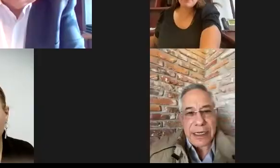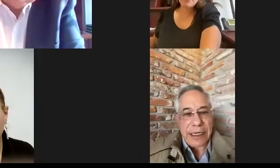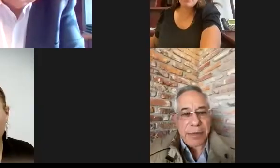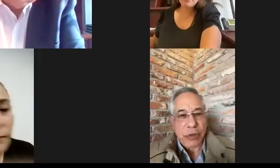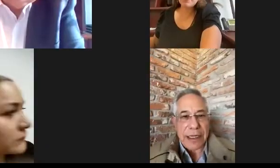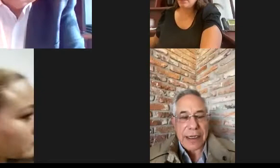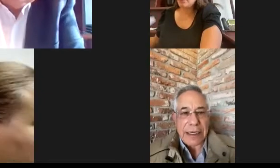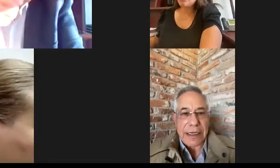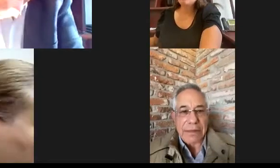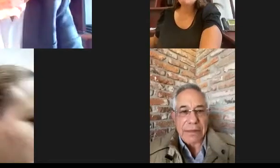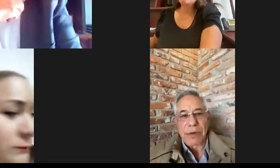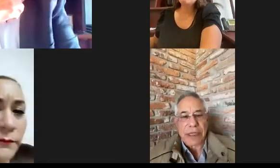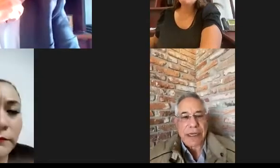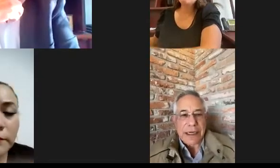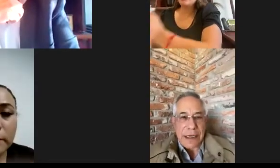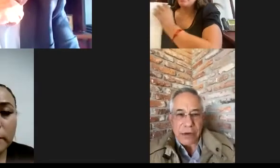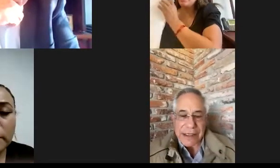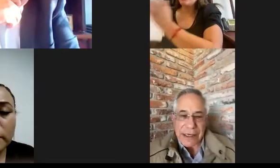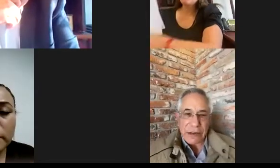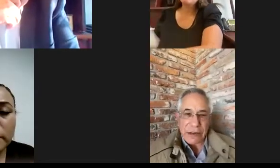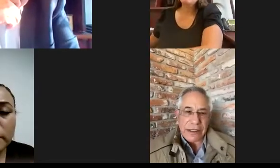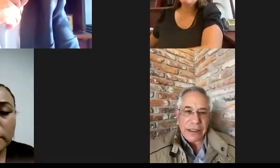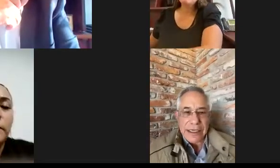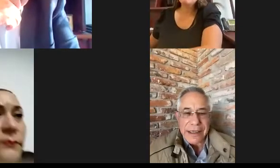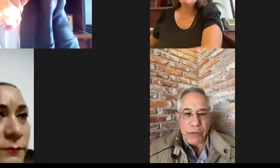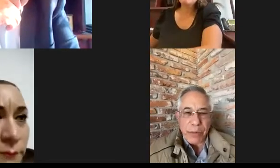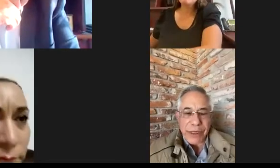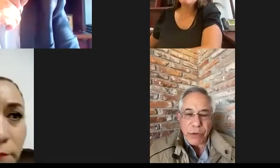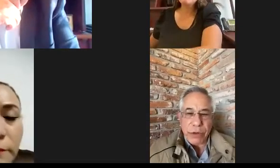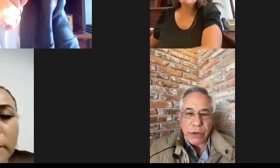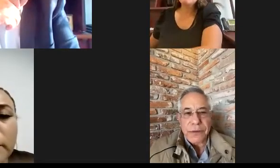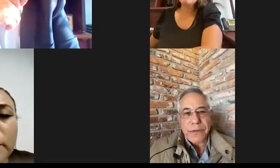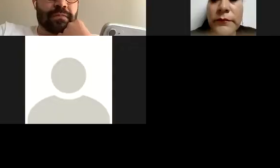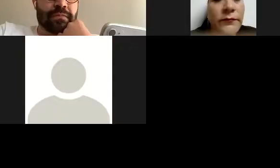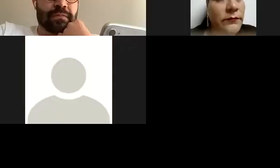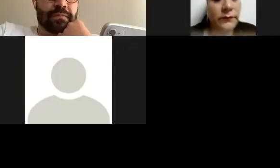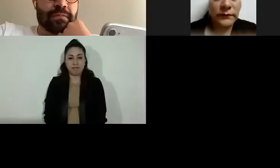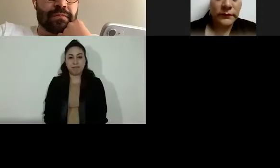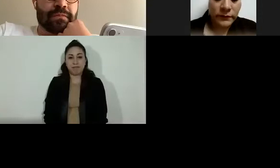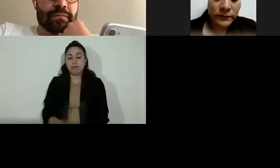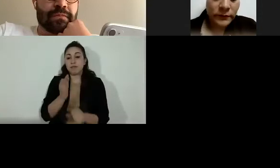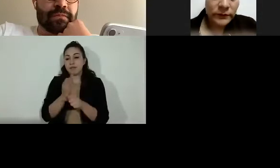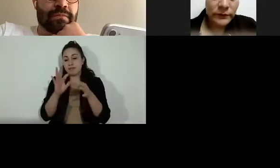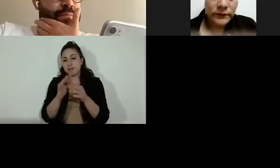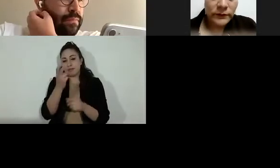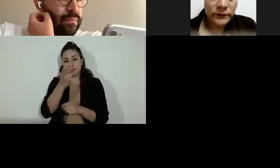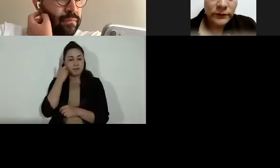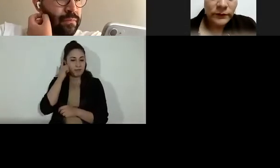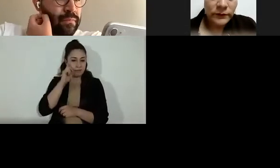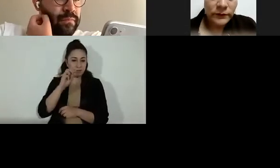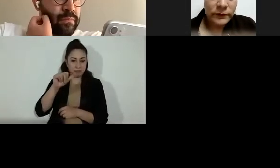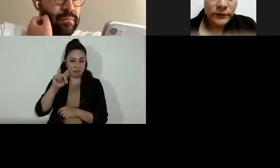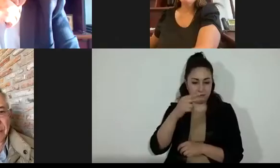la diputada Marta, me gustaría hacer algunas aclaraciones de forma y de fondo. En primer lugar,